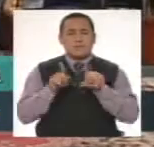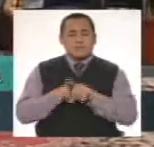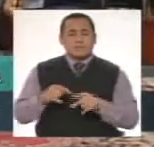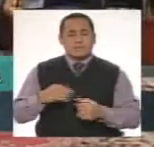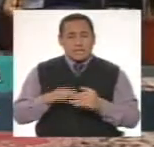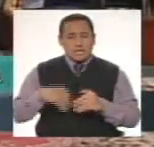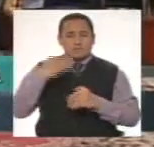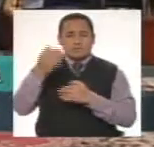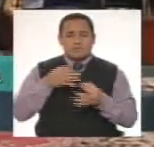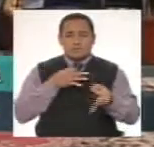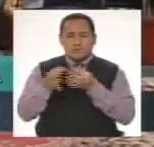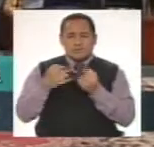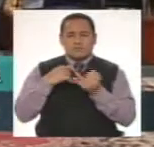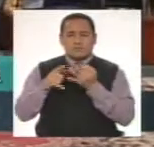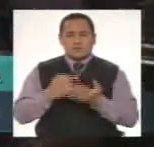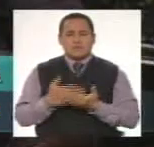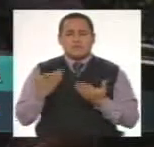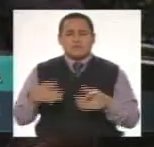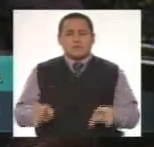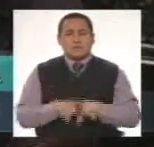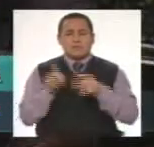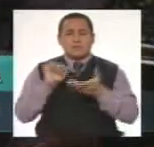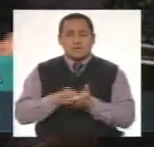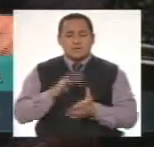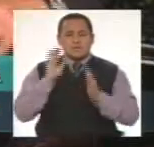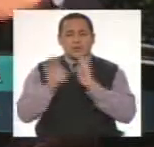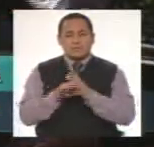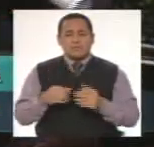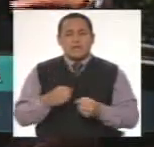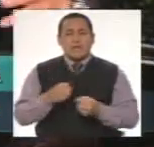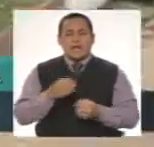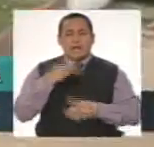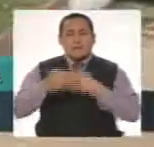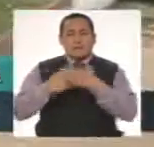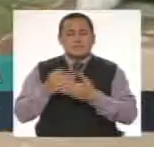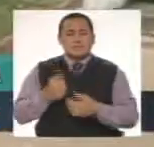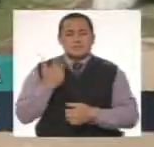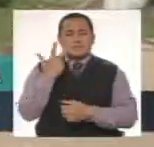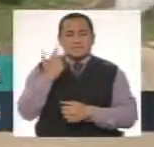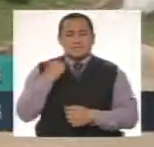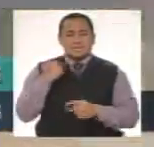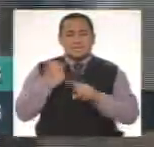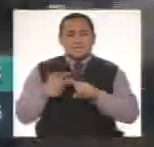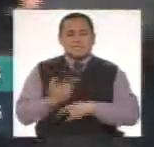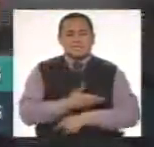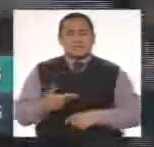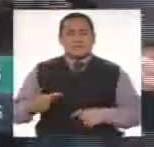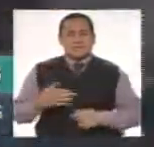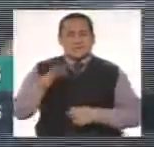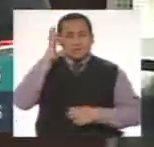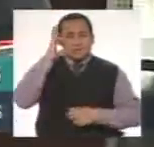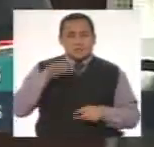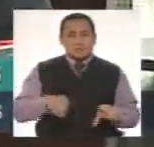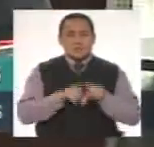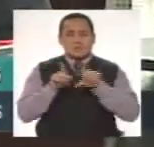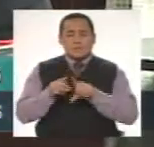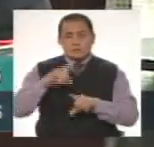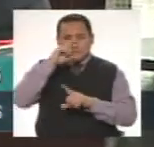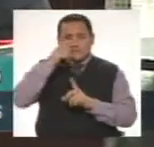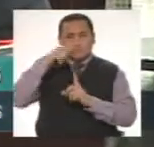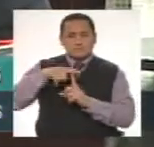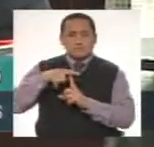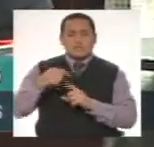del diálogo se abordó sobre la situación por la que atraviesan 3 expresidentes, Alberto Fujimori, Alejandro Toledo y Alan